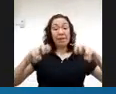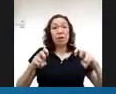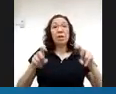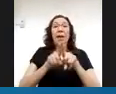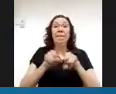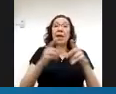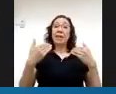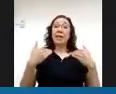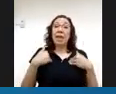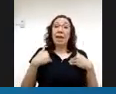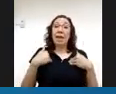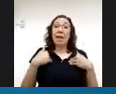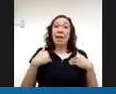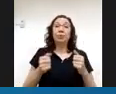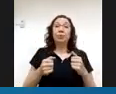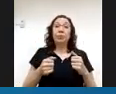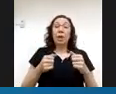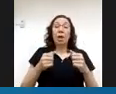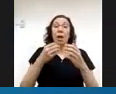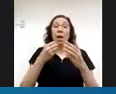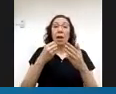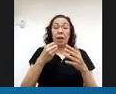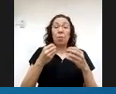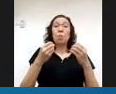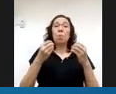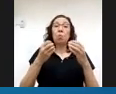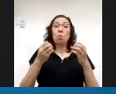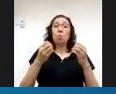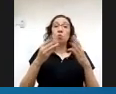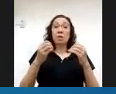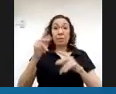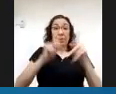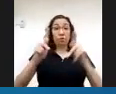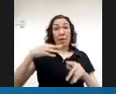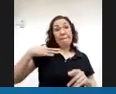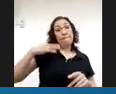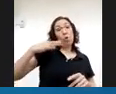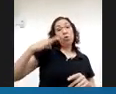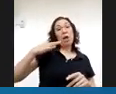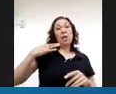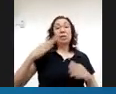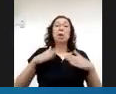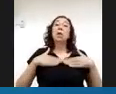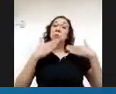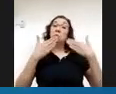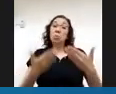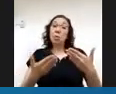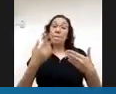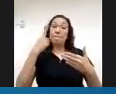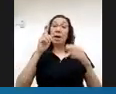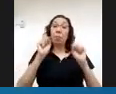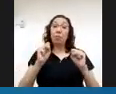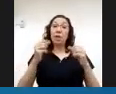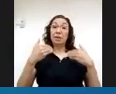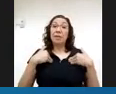Teníamos también una cantidad suficiente de voluntarios que también estaban disponibles a someterse a